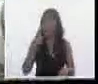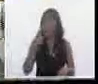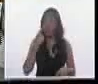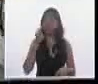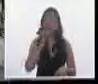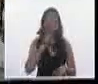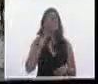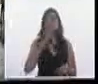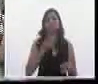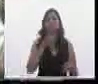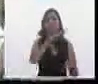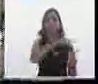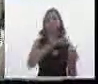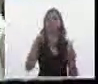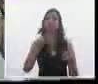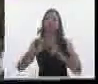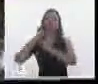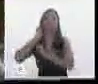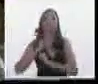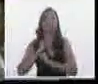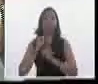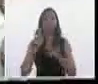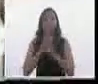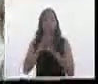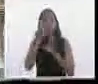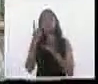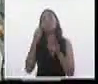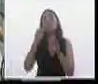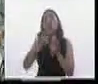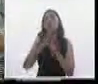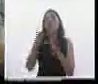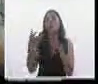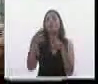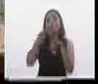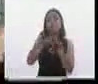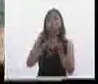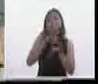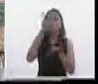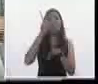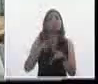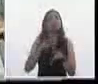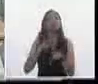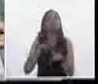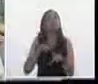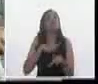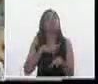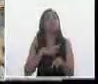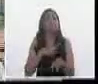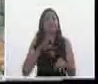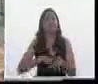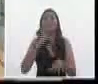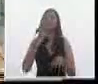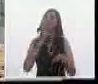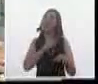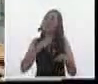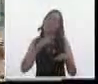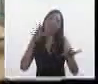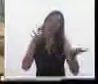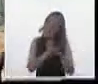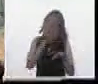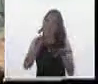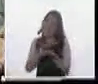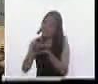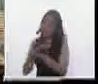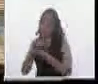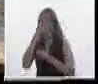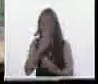tú encárgate de este chico no realmente es una integración nada más pero no hay una inclusión real entonces habría que empezar a hacer modificaciones este